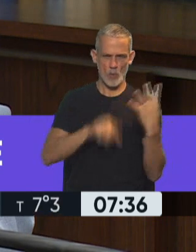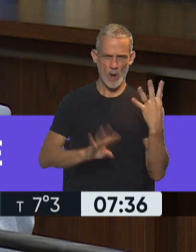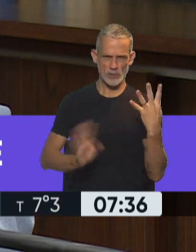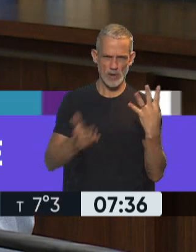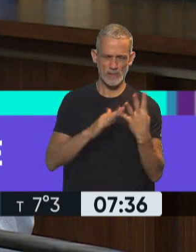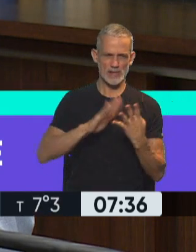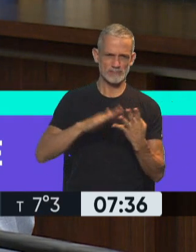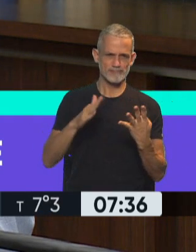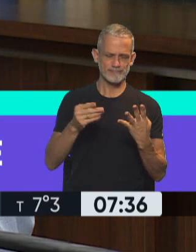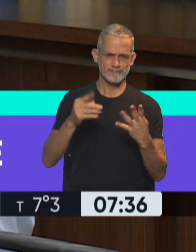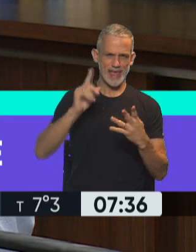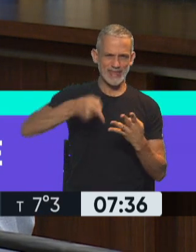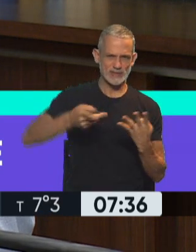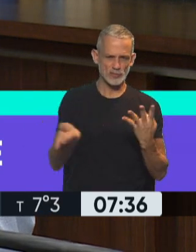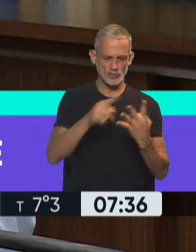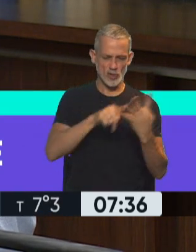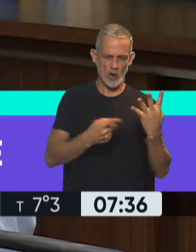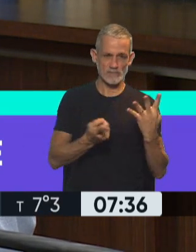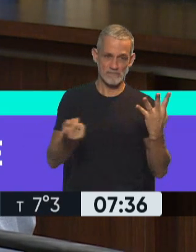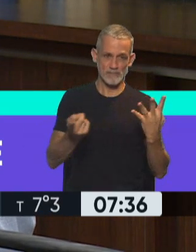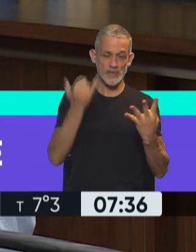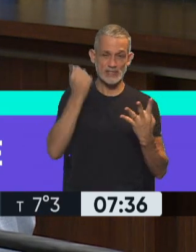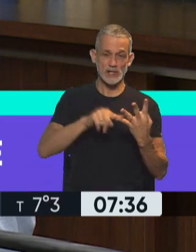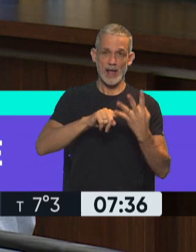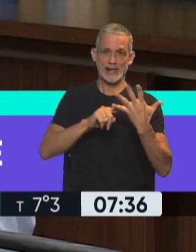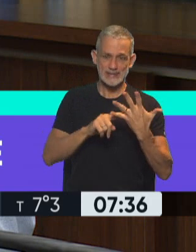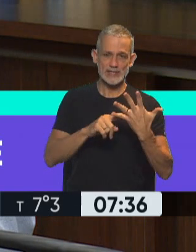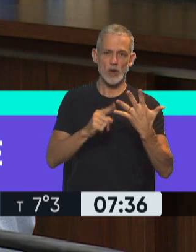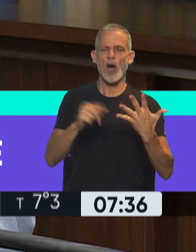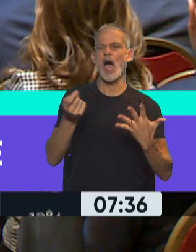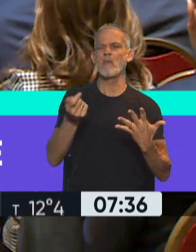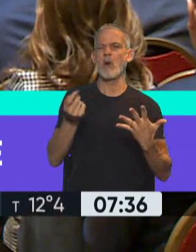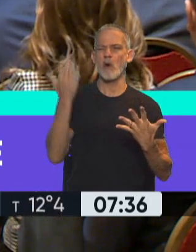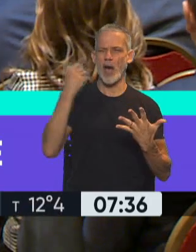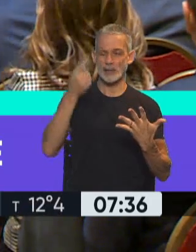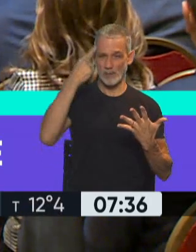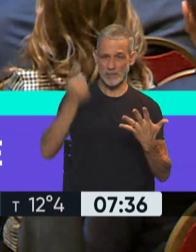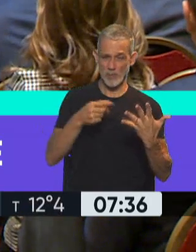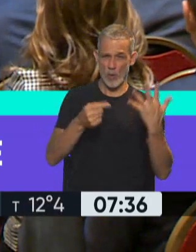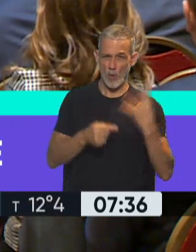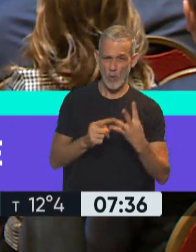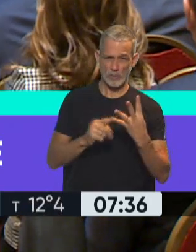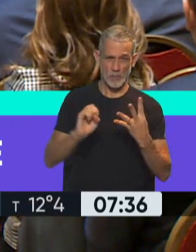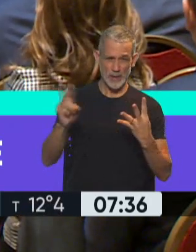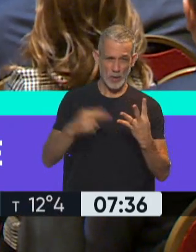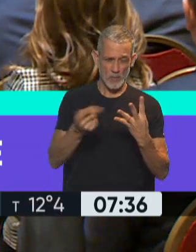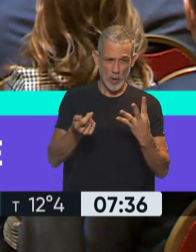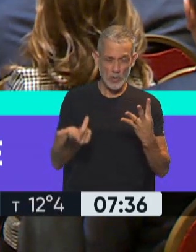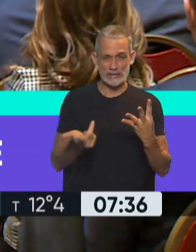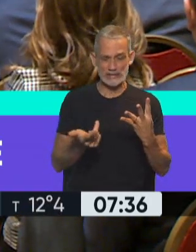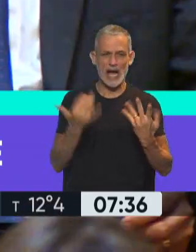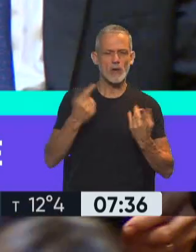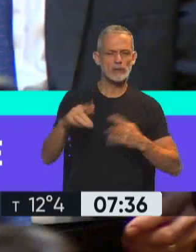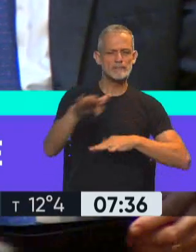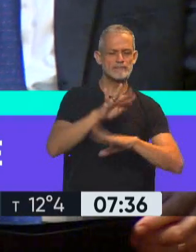argentina ya nos parecieron cinco a veces poco imagínate lo que seremos son cuatro es cierto hay versiones